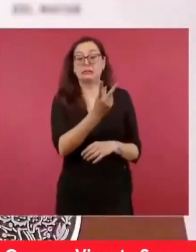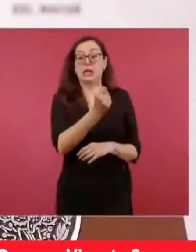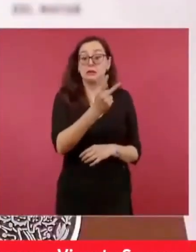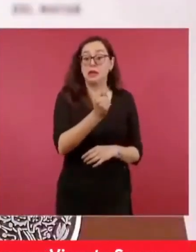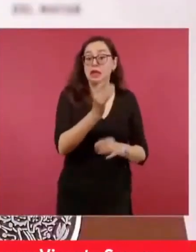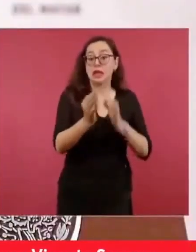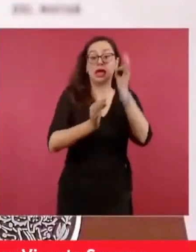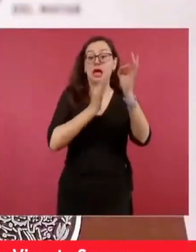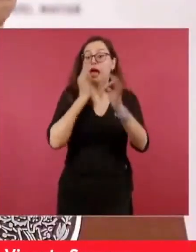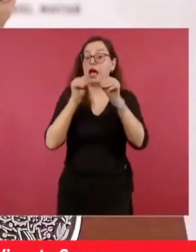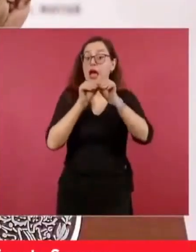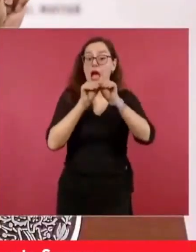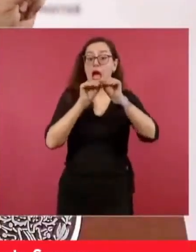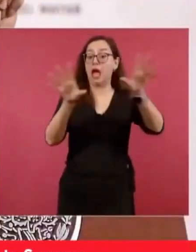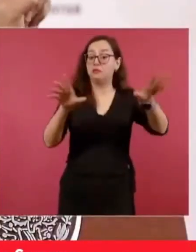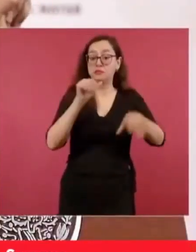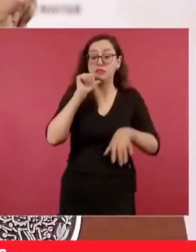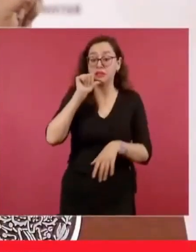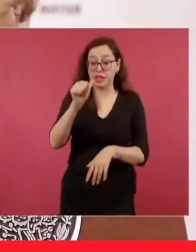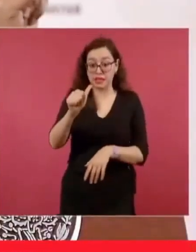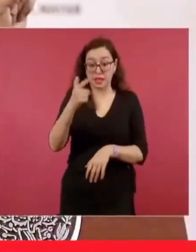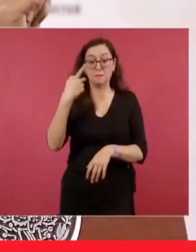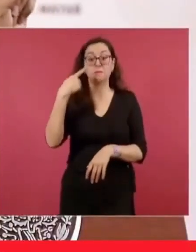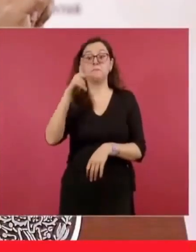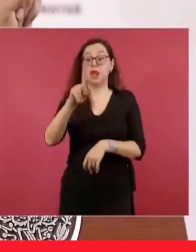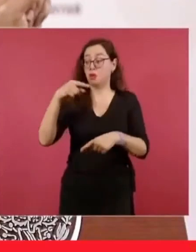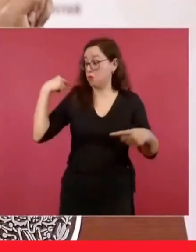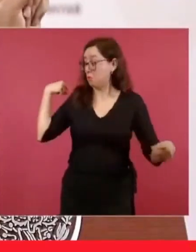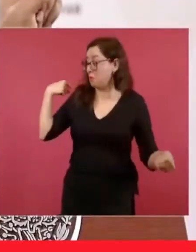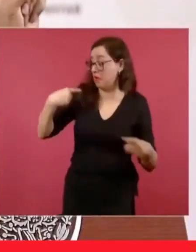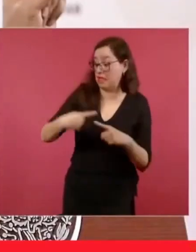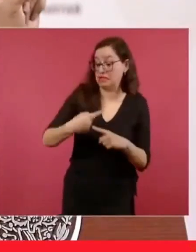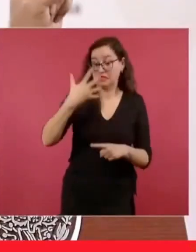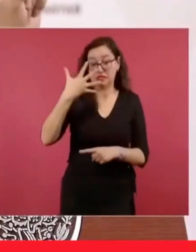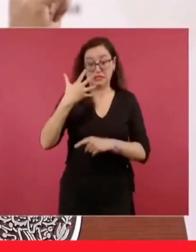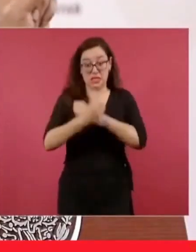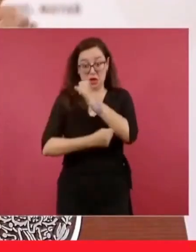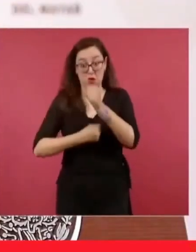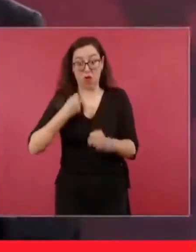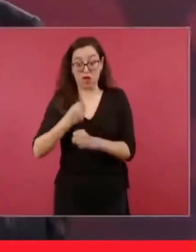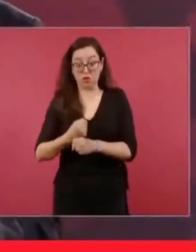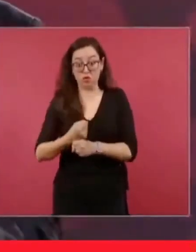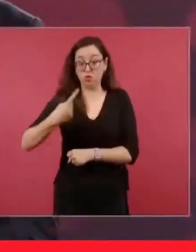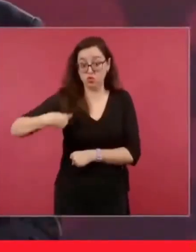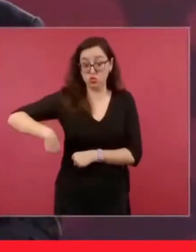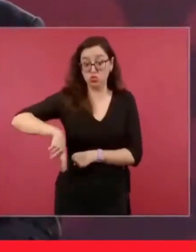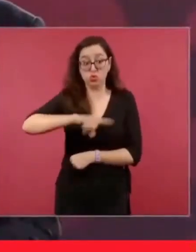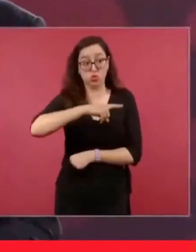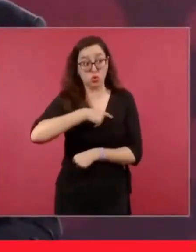permiso para explotar minería a cielo